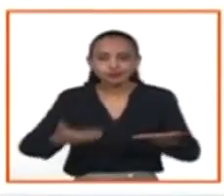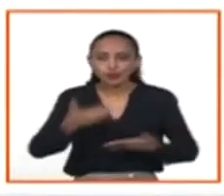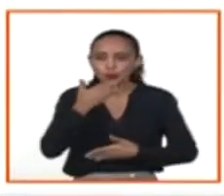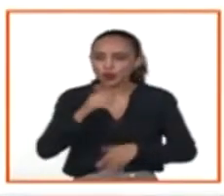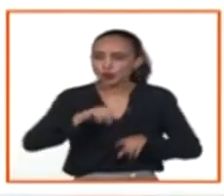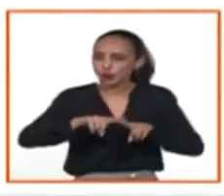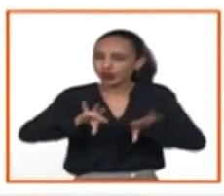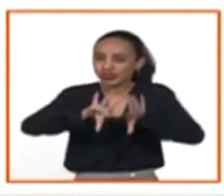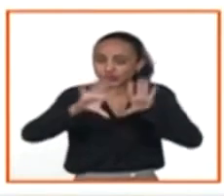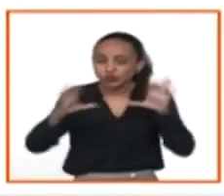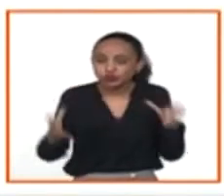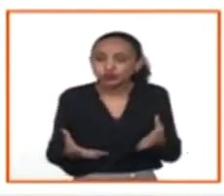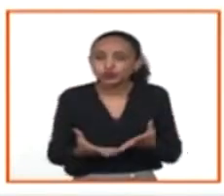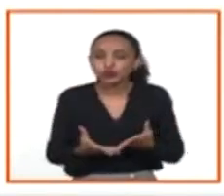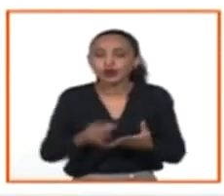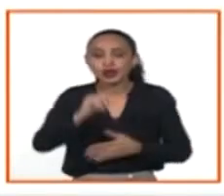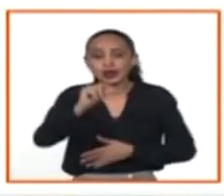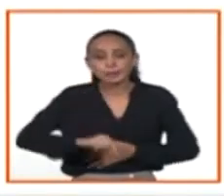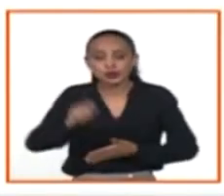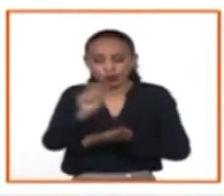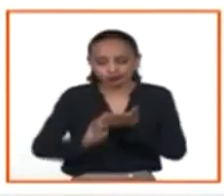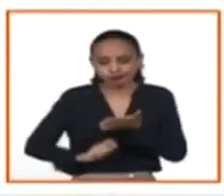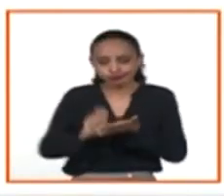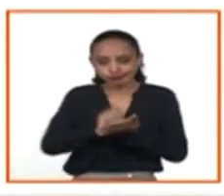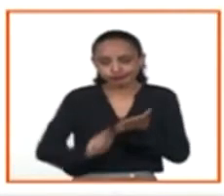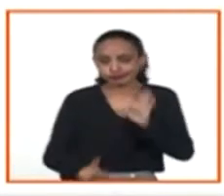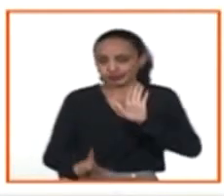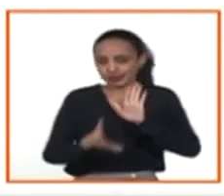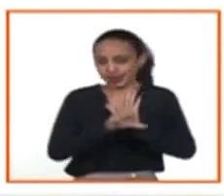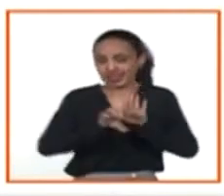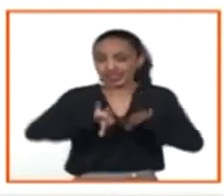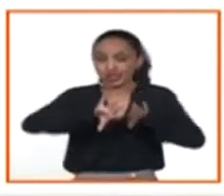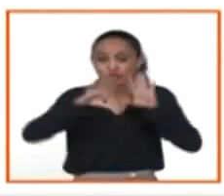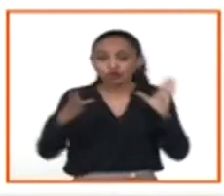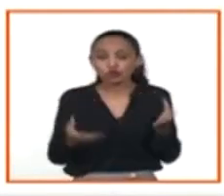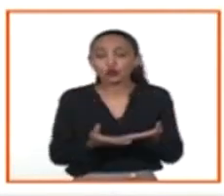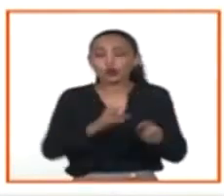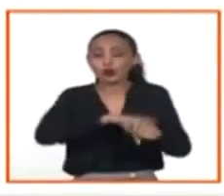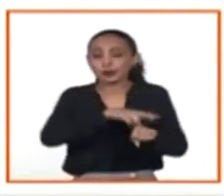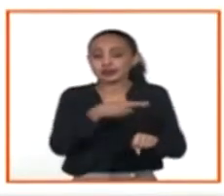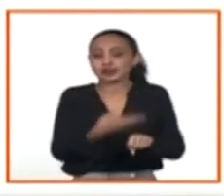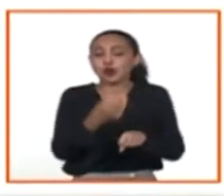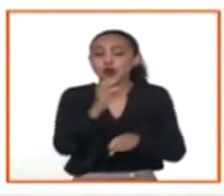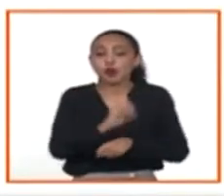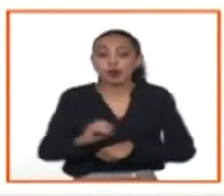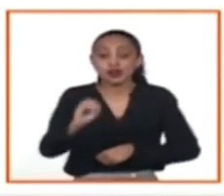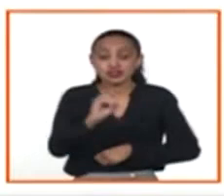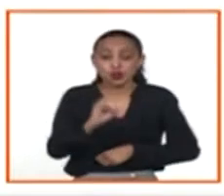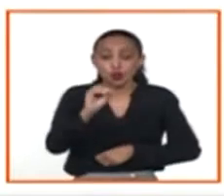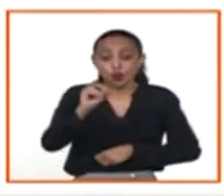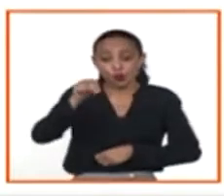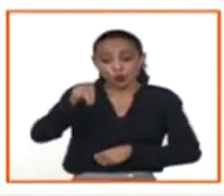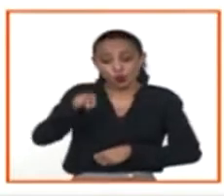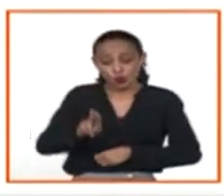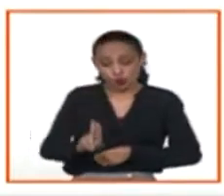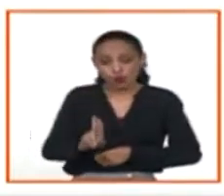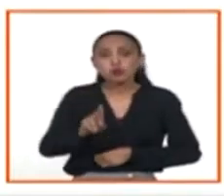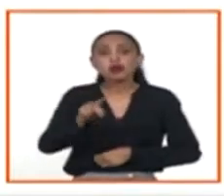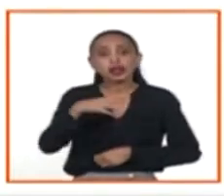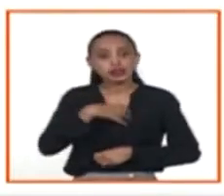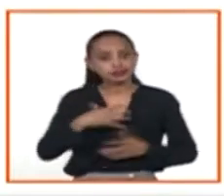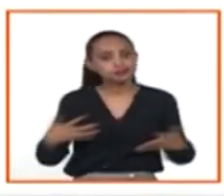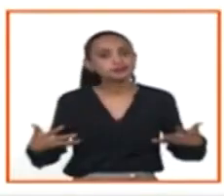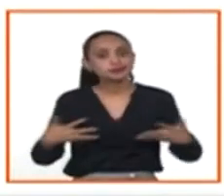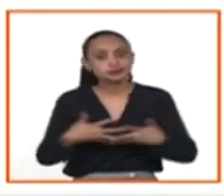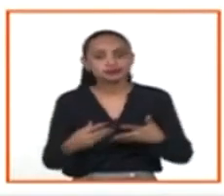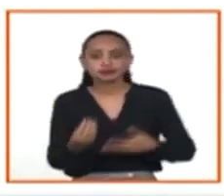redactor de la norma, estuvieron todos los representantes de las organizaciones de las Naciones Unidas que tienen que ver con el tema de la alimentación, y